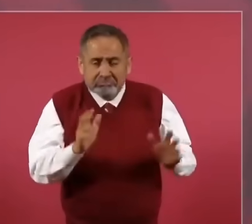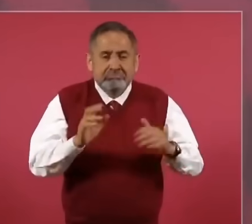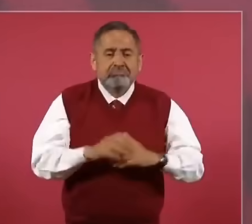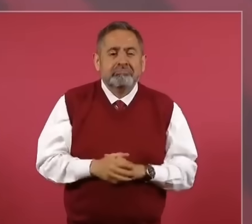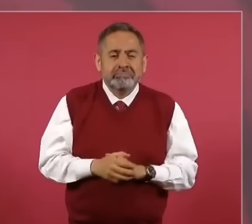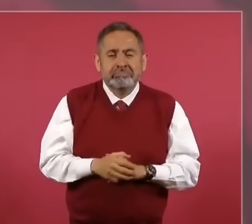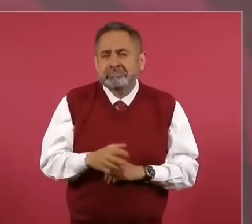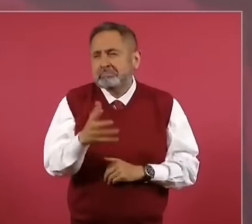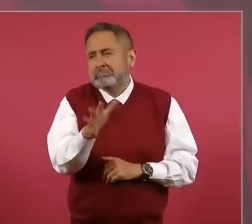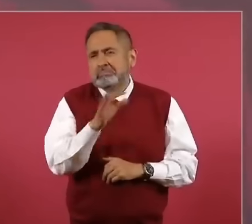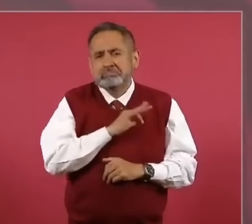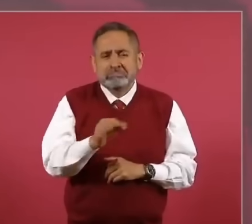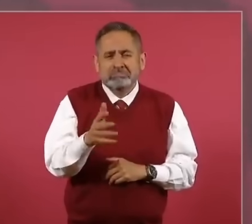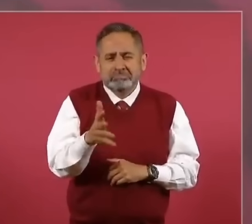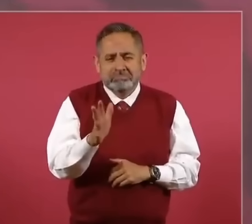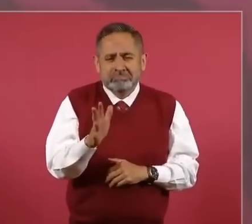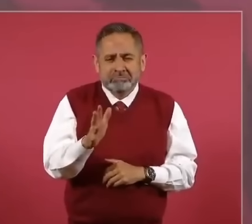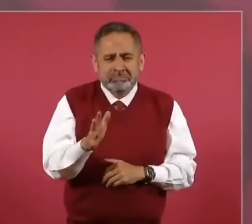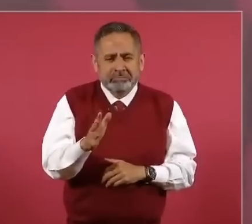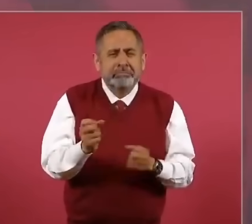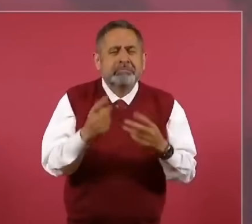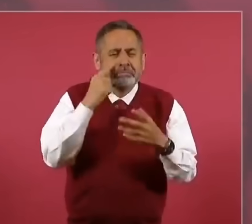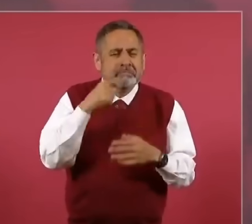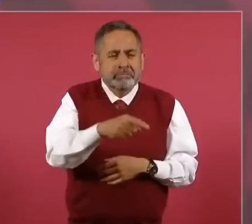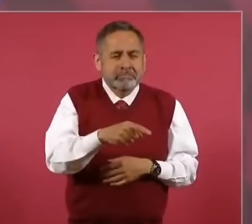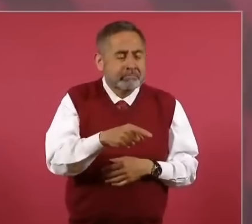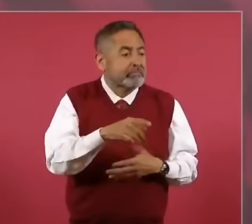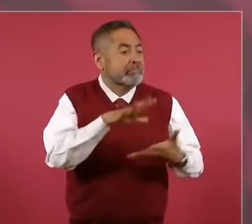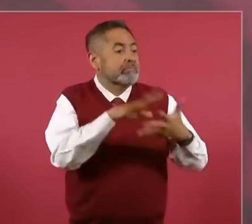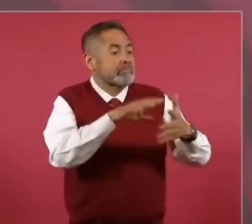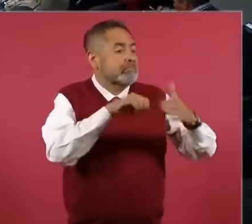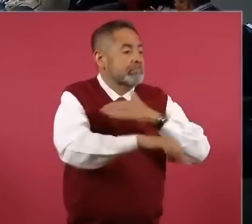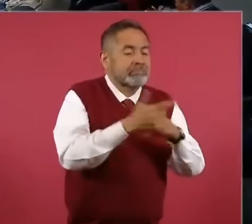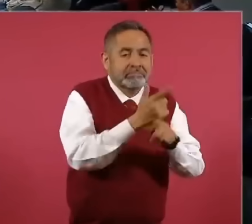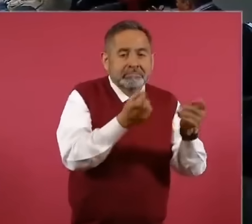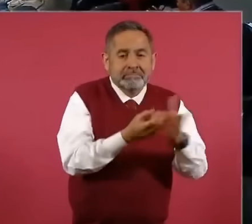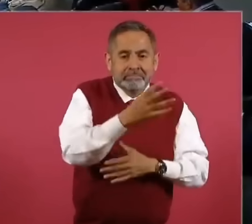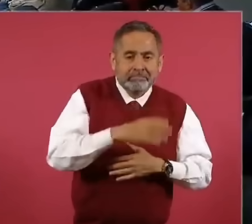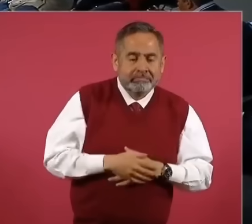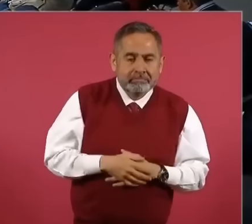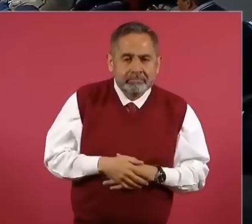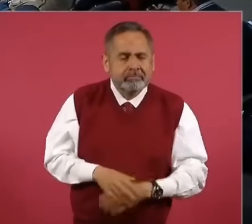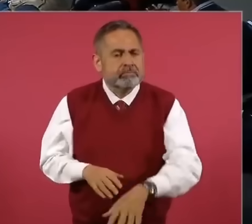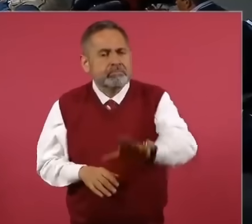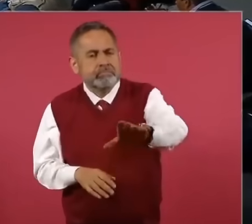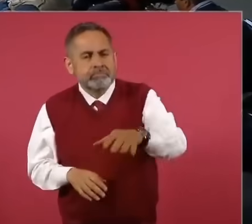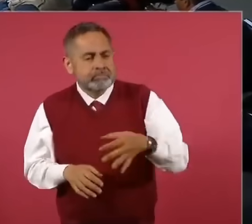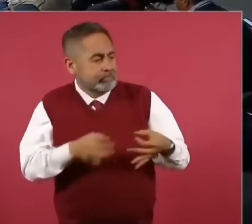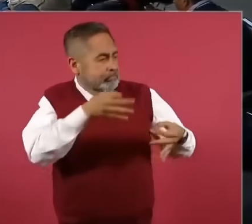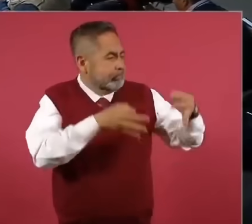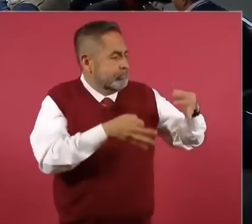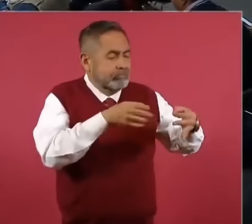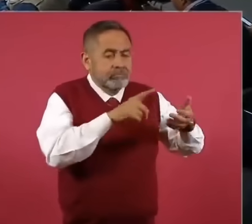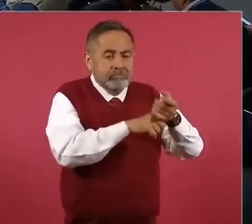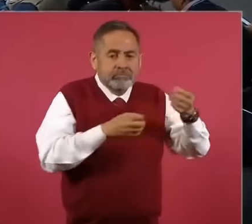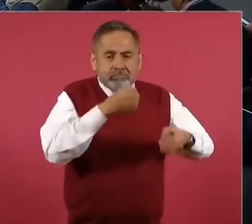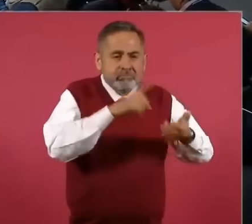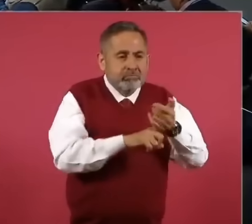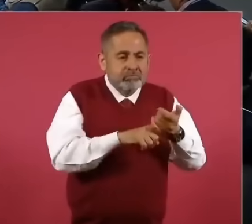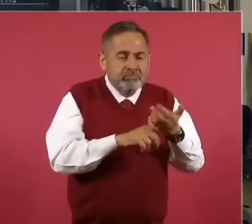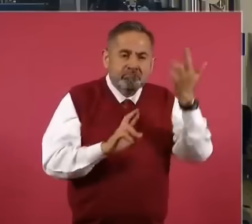cuando menos no van a sacar a delincuentes de la cárcel. Justo ellos no están en paro. ¿Eh? El tribunal y la corte no se fueron a paro, son las